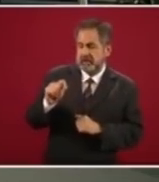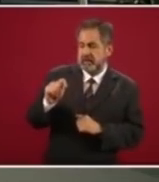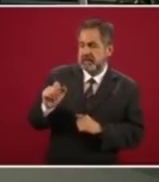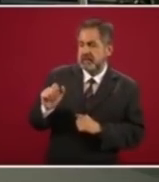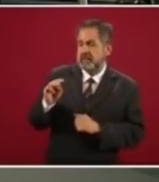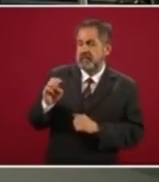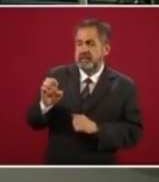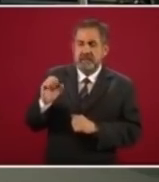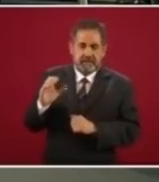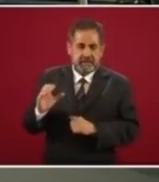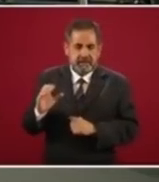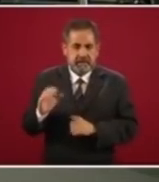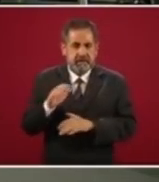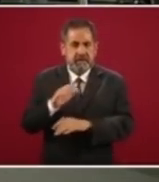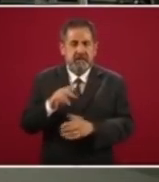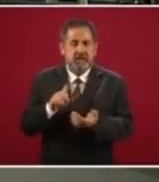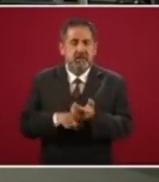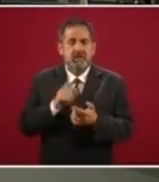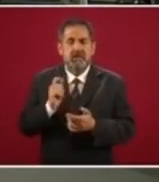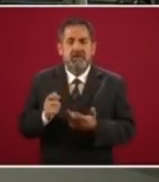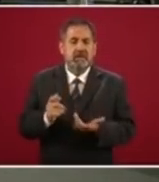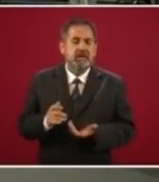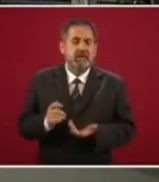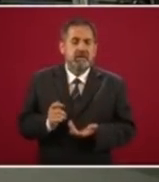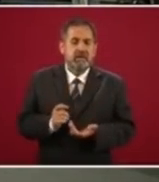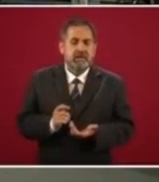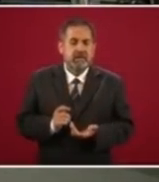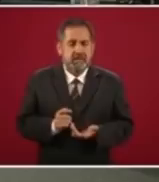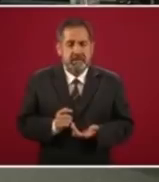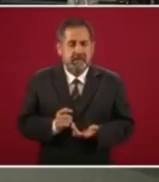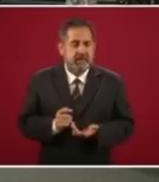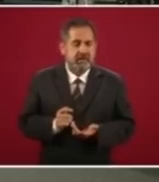TECMEC en relación